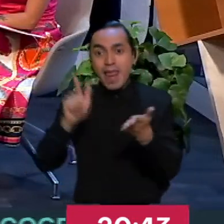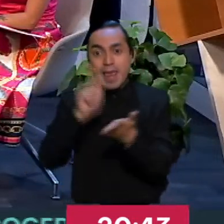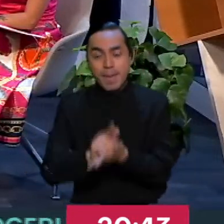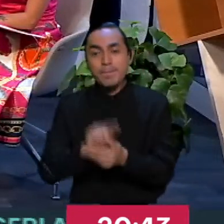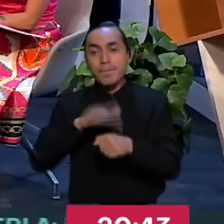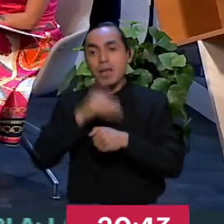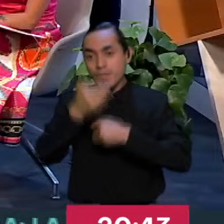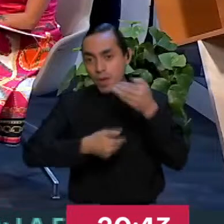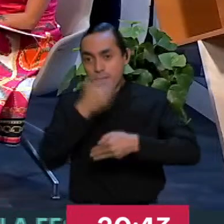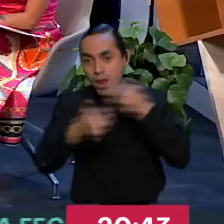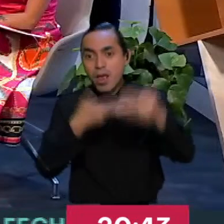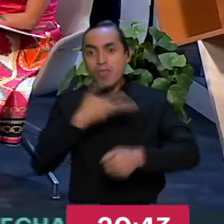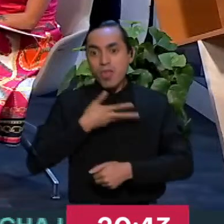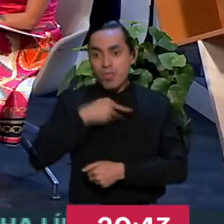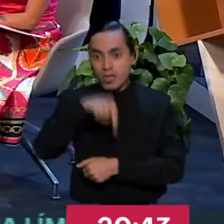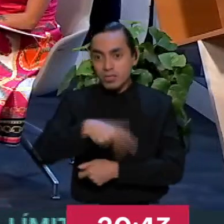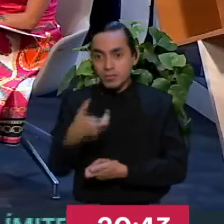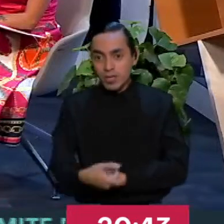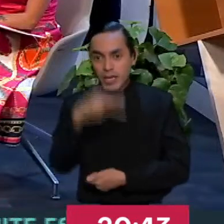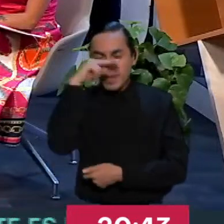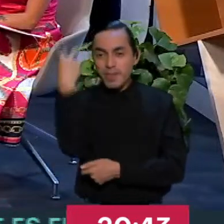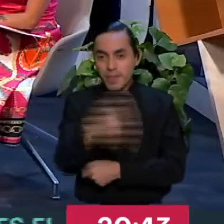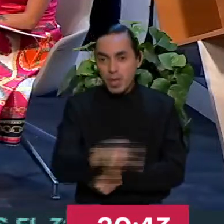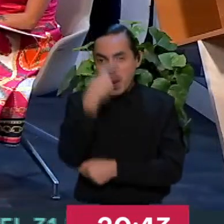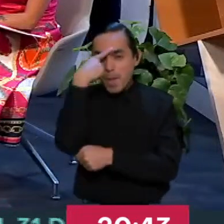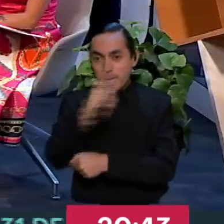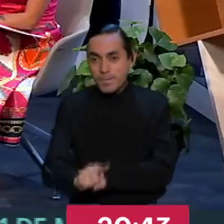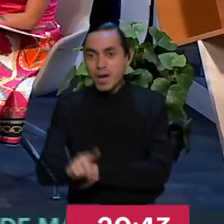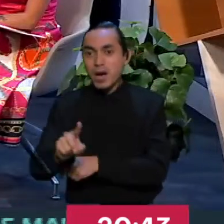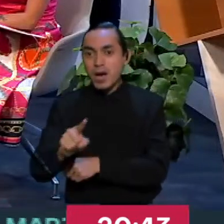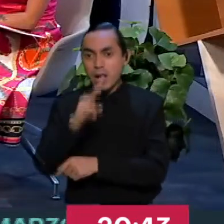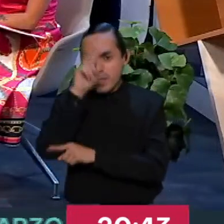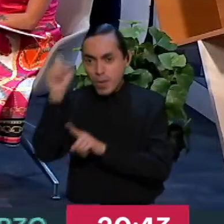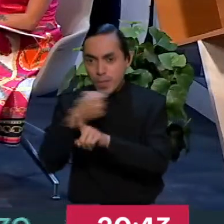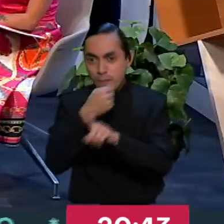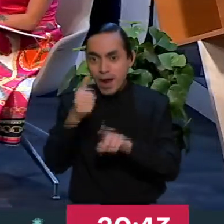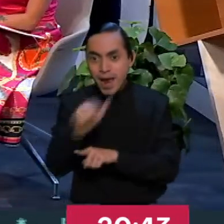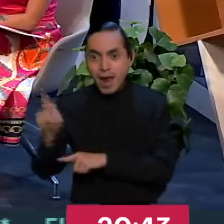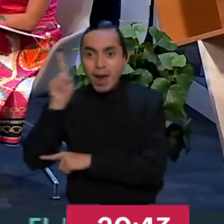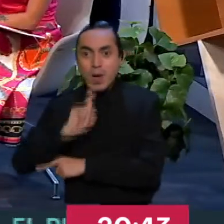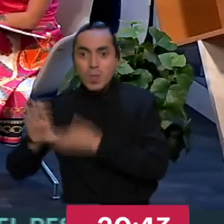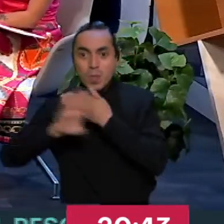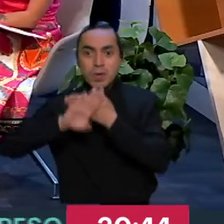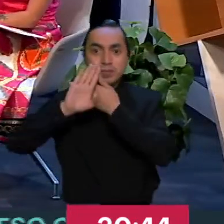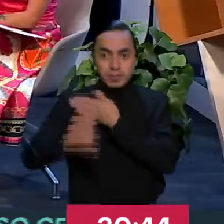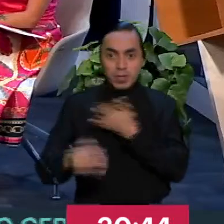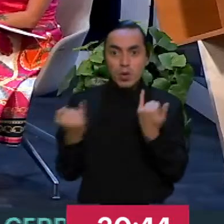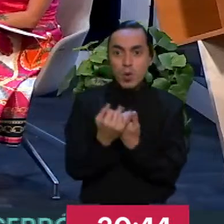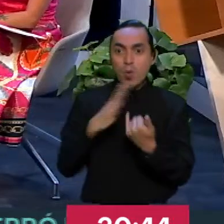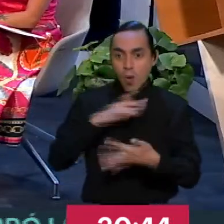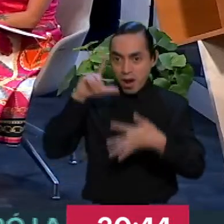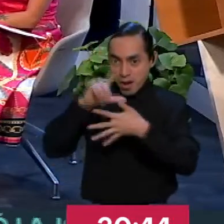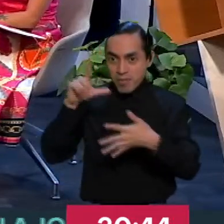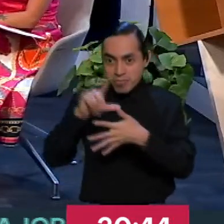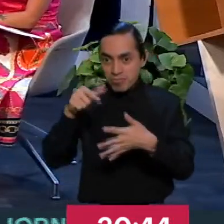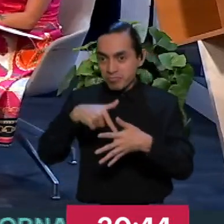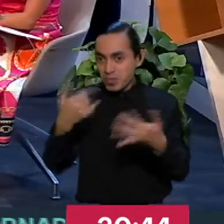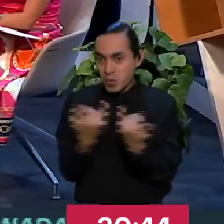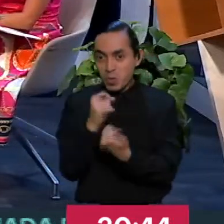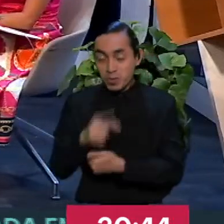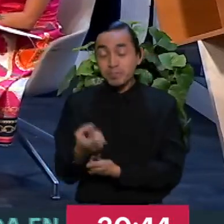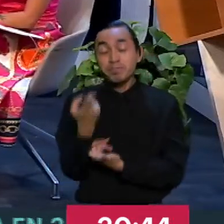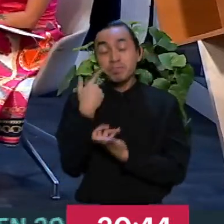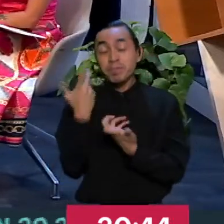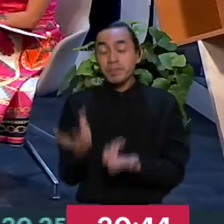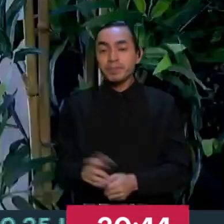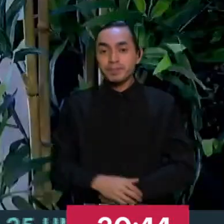que tenemos en México para evitar la violencia contra las mujeres. Y en Latinoamérica, Y en tengo Latinoamérica. entendido. En toda Latinoamérica, Sí. miren qué cosa.